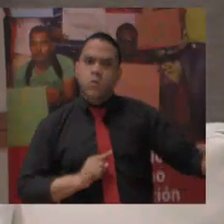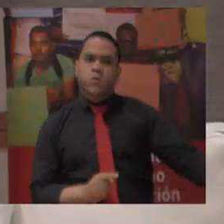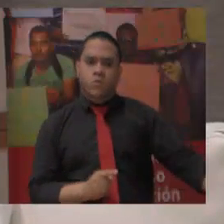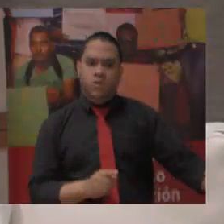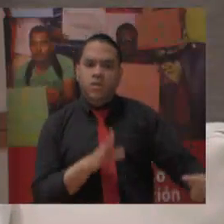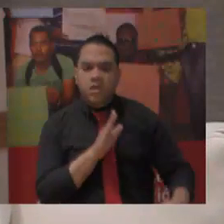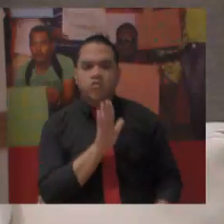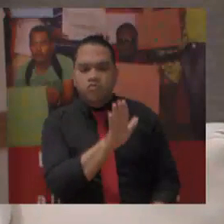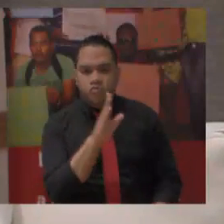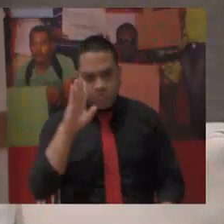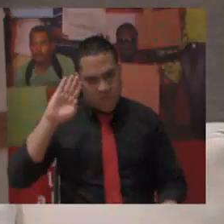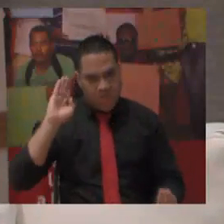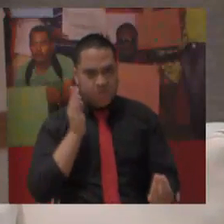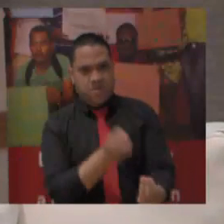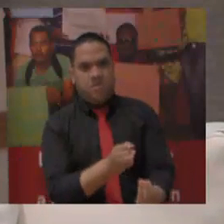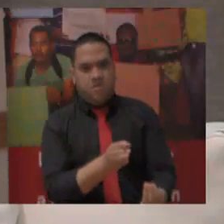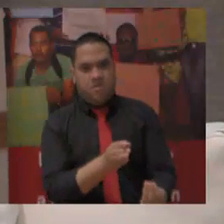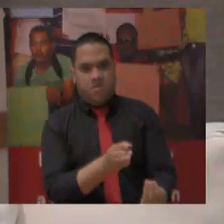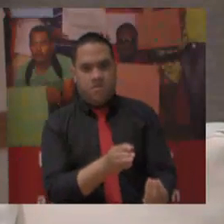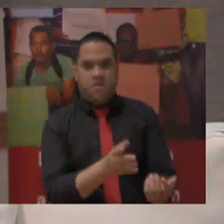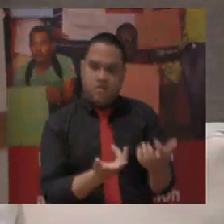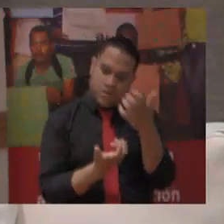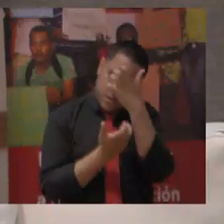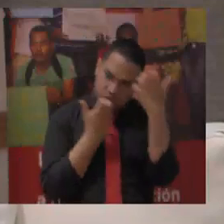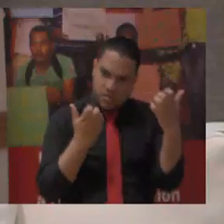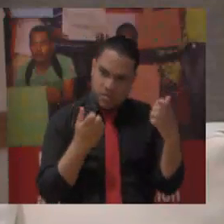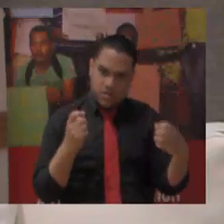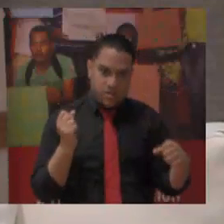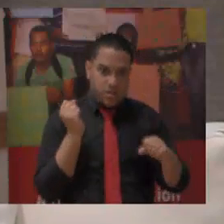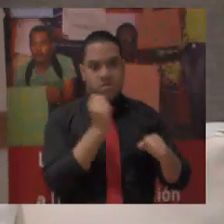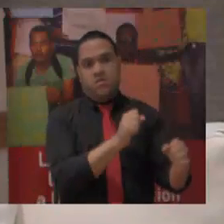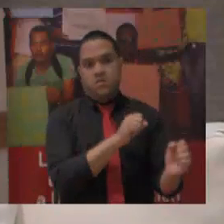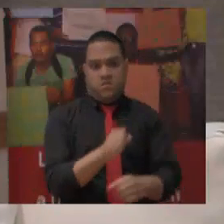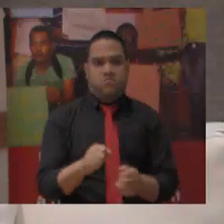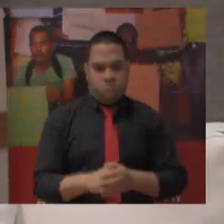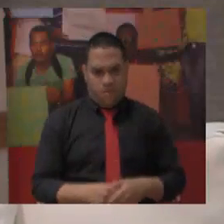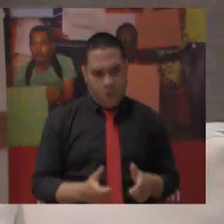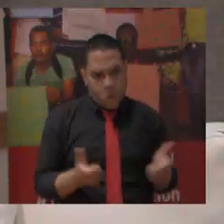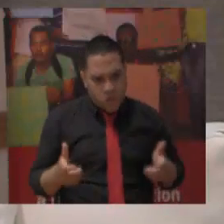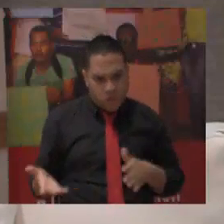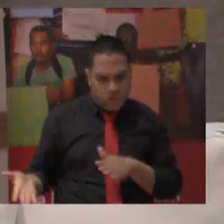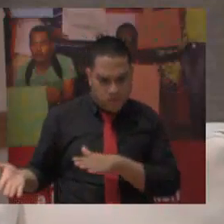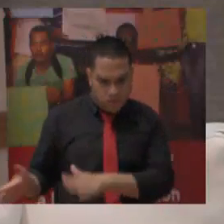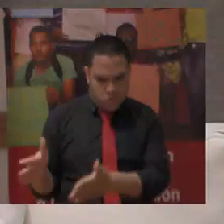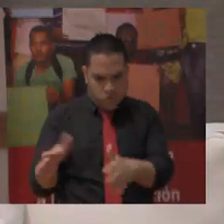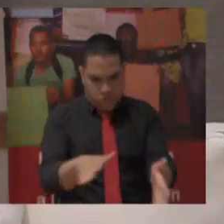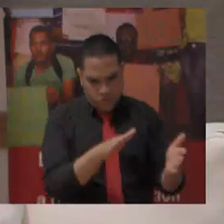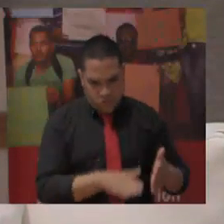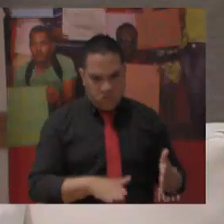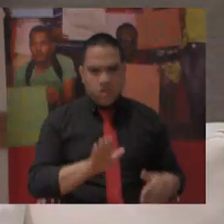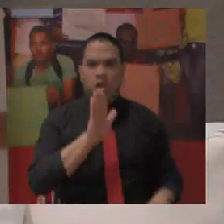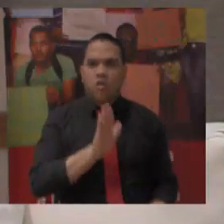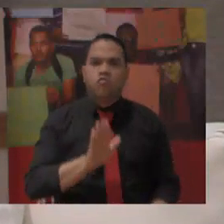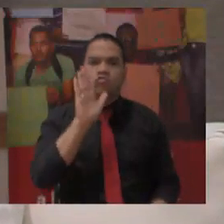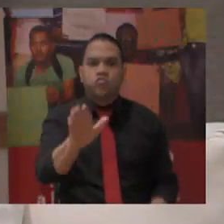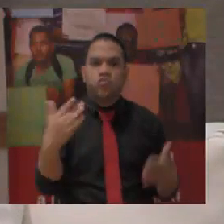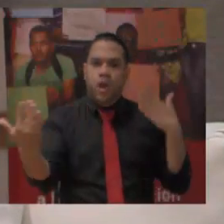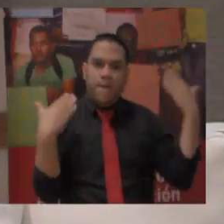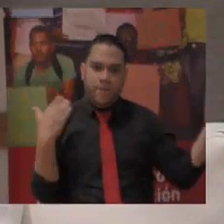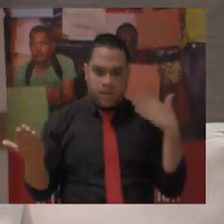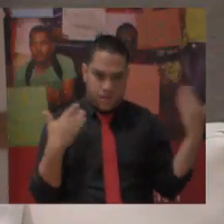junto a paramilitares se maten con los guerrilleros, aunque la mayoría de los muertos sigan siendo los pobladores